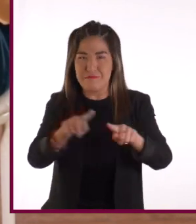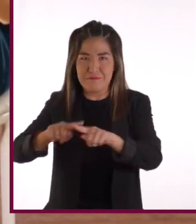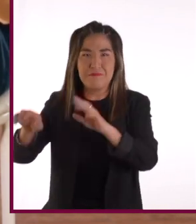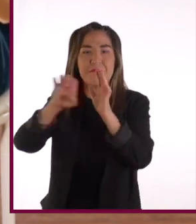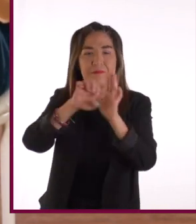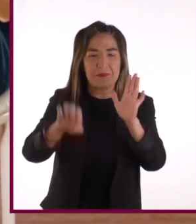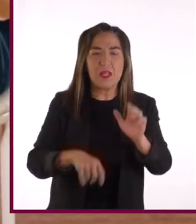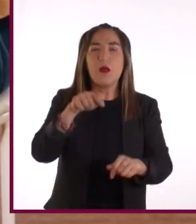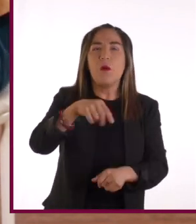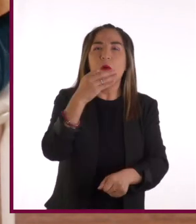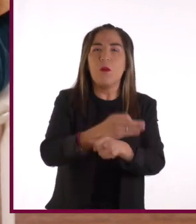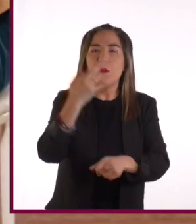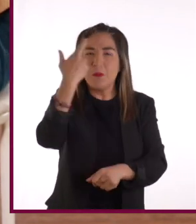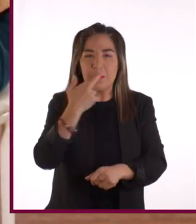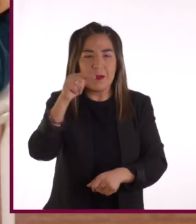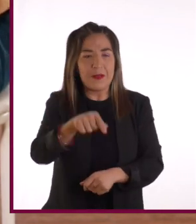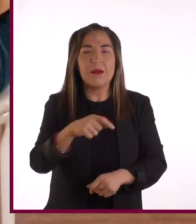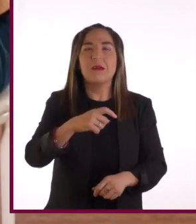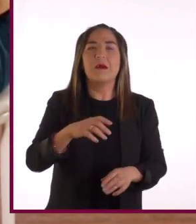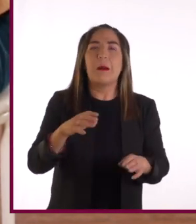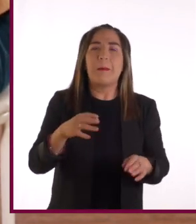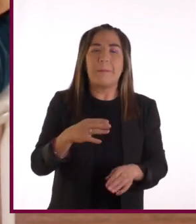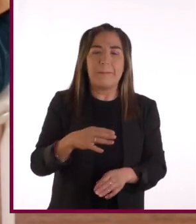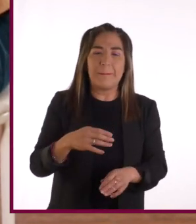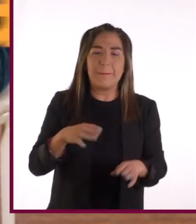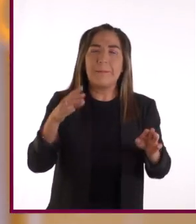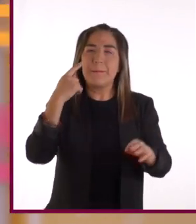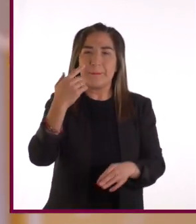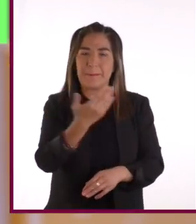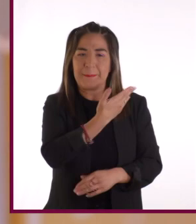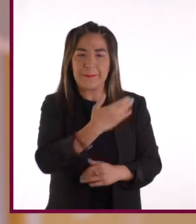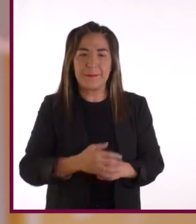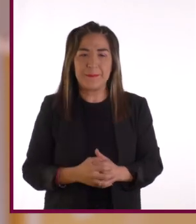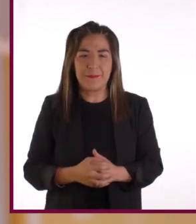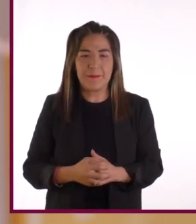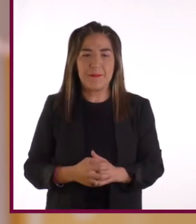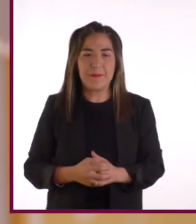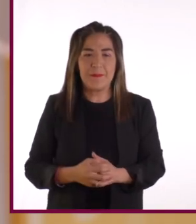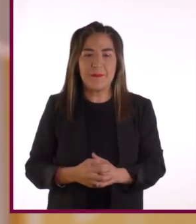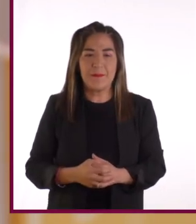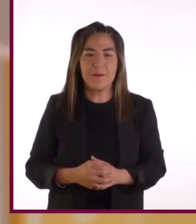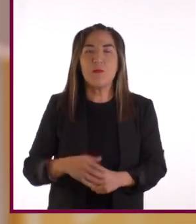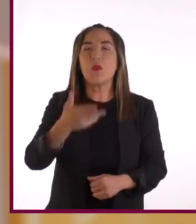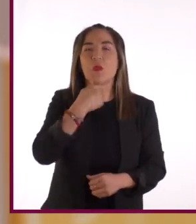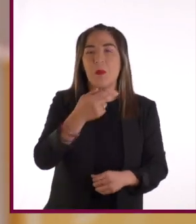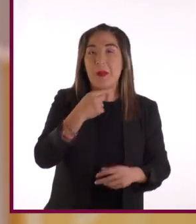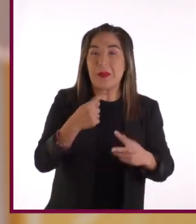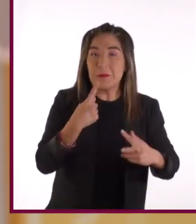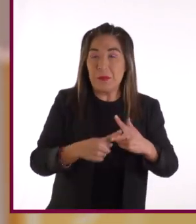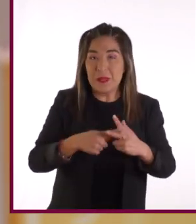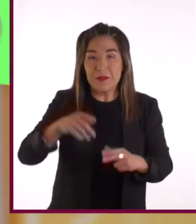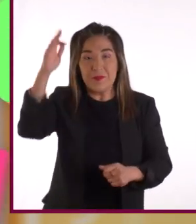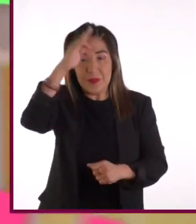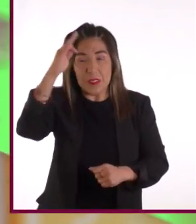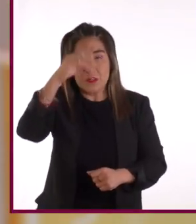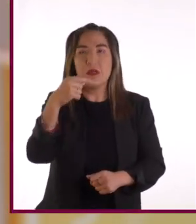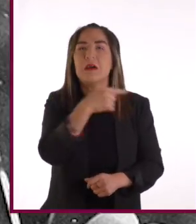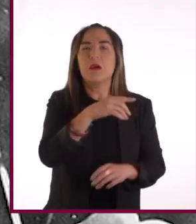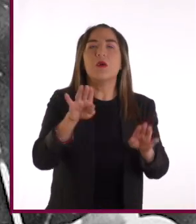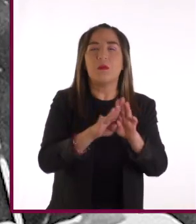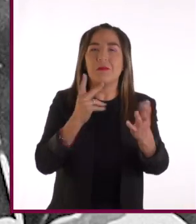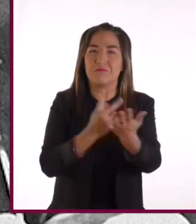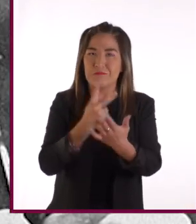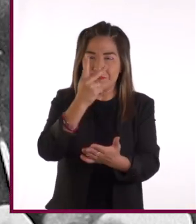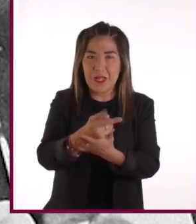ejemplos. El día de hoy revisaremos la paradoja del barbero, que fue propuesta por Bertrand Russell, un matemático y